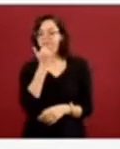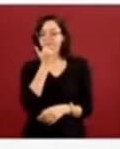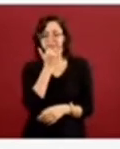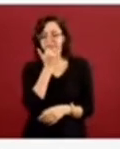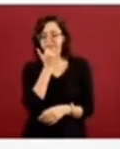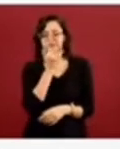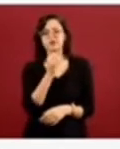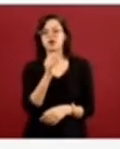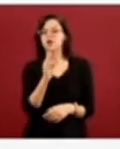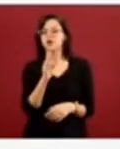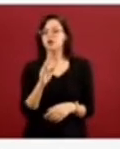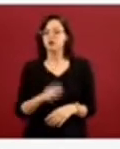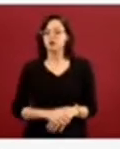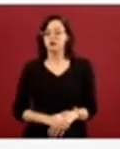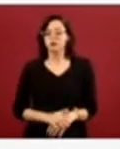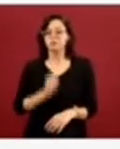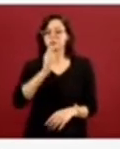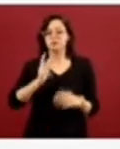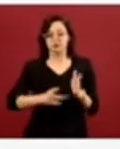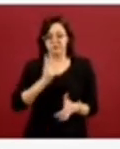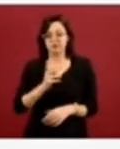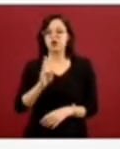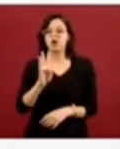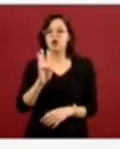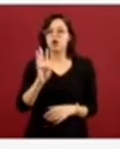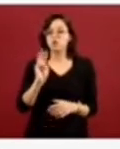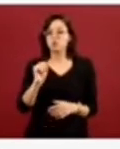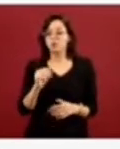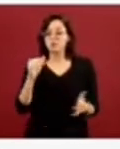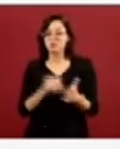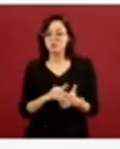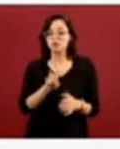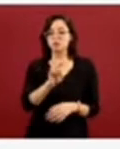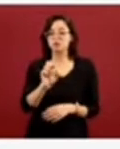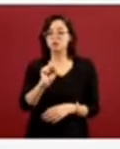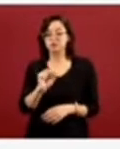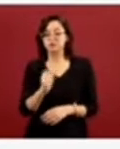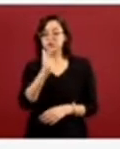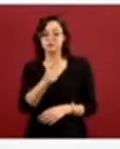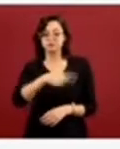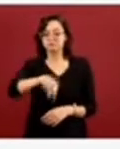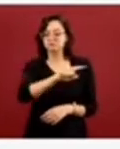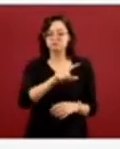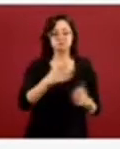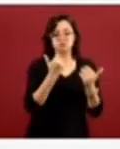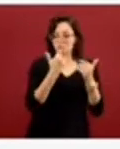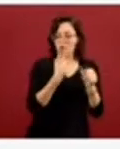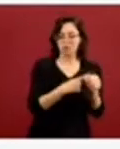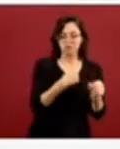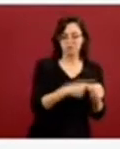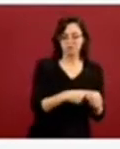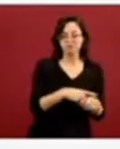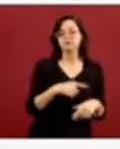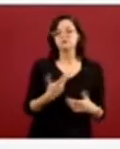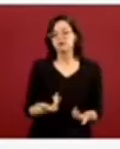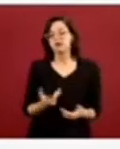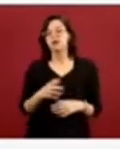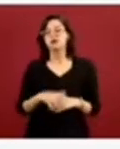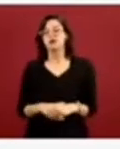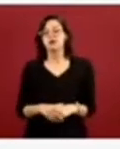y esto cabe recordar que los casos se estudian a partir de los síntomas. Las personas enfermas tienen